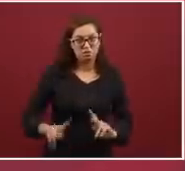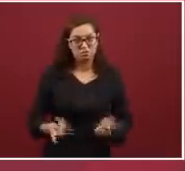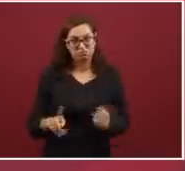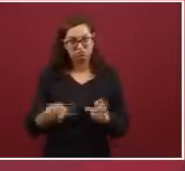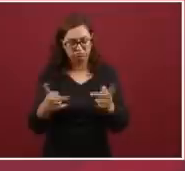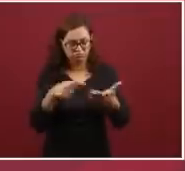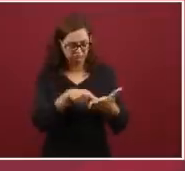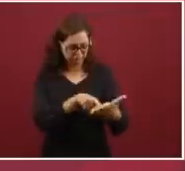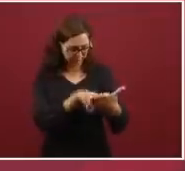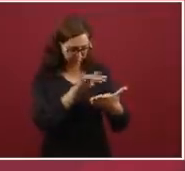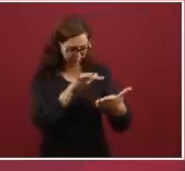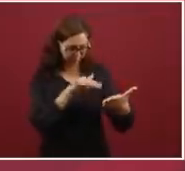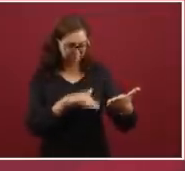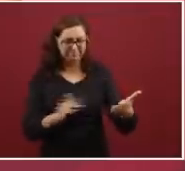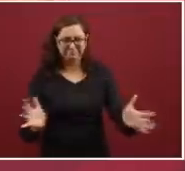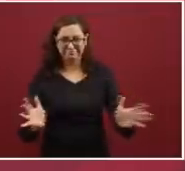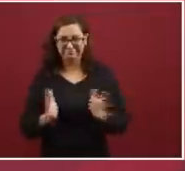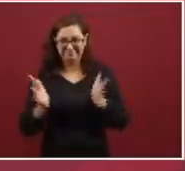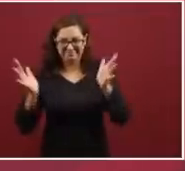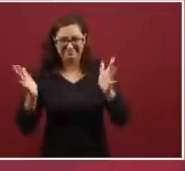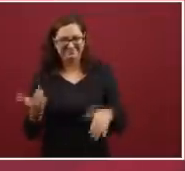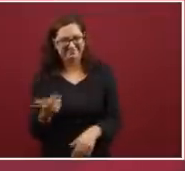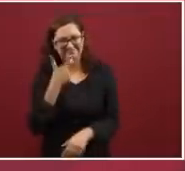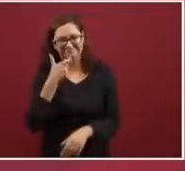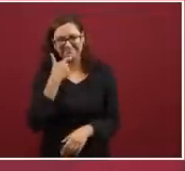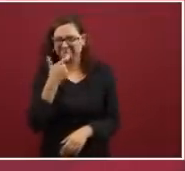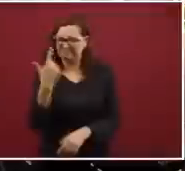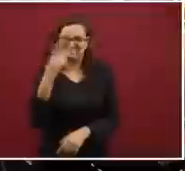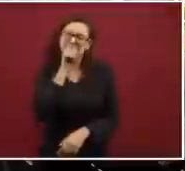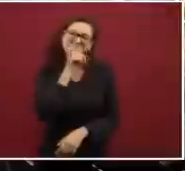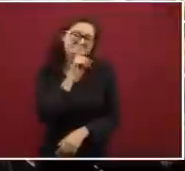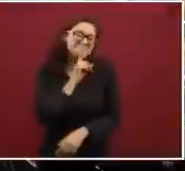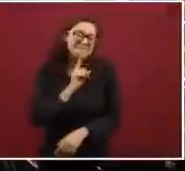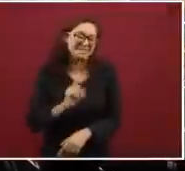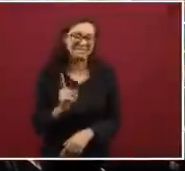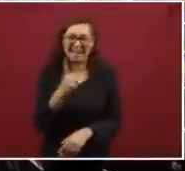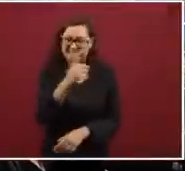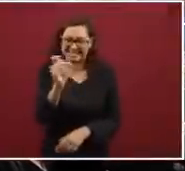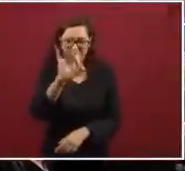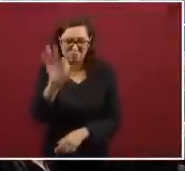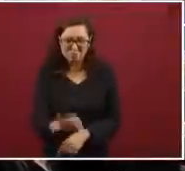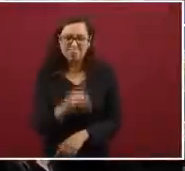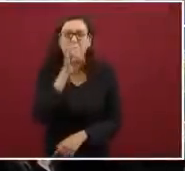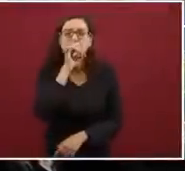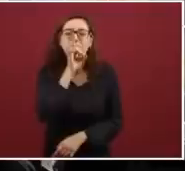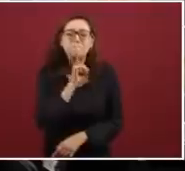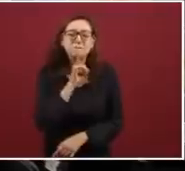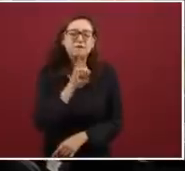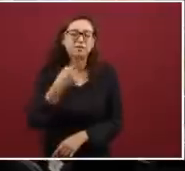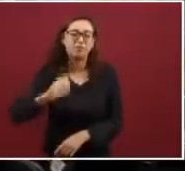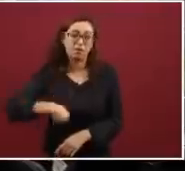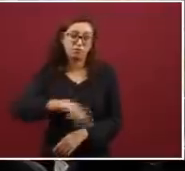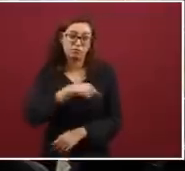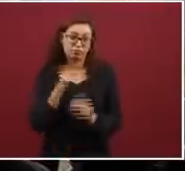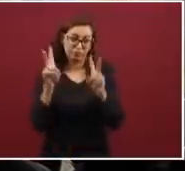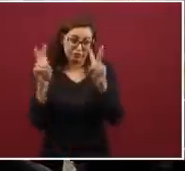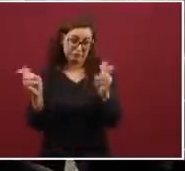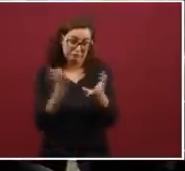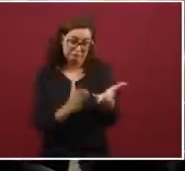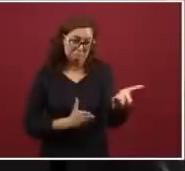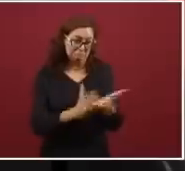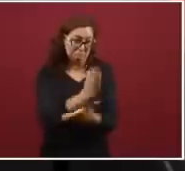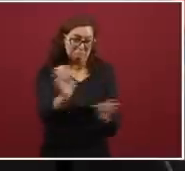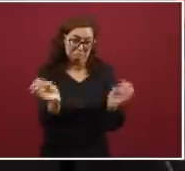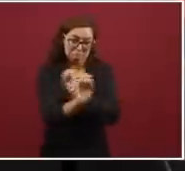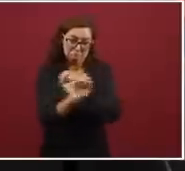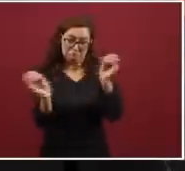completamente. Nosotros no nos metemos en esos temas, no nos metemos a la vida